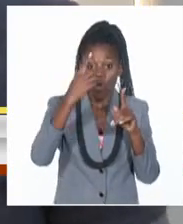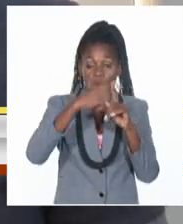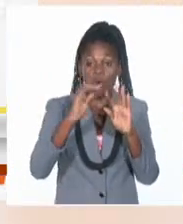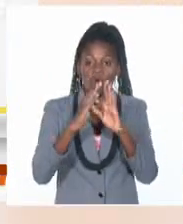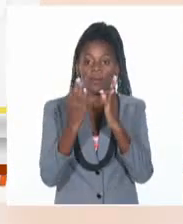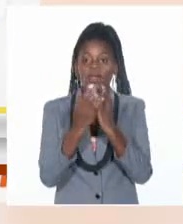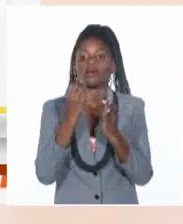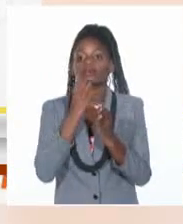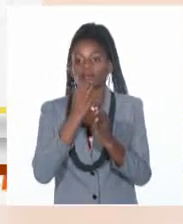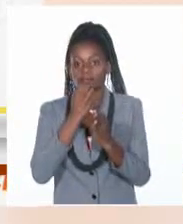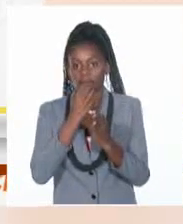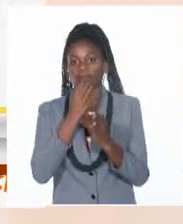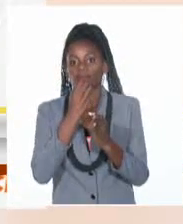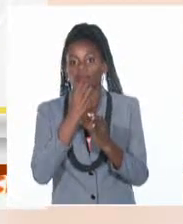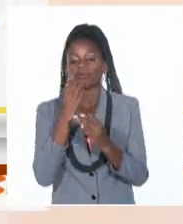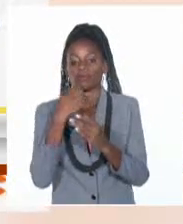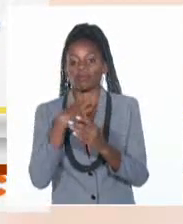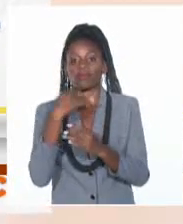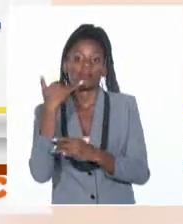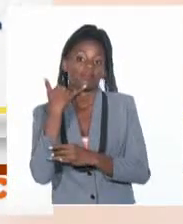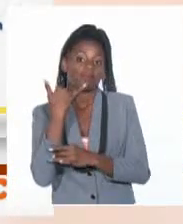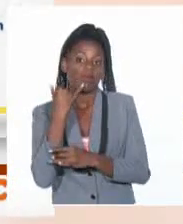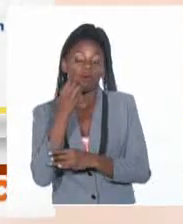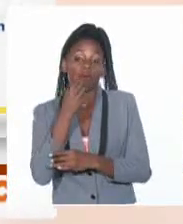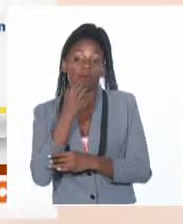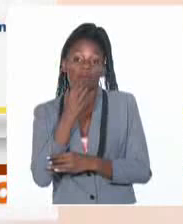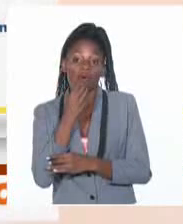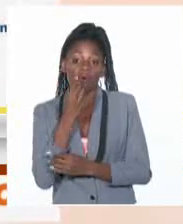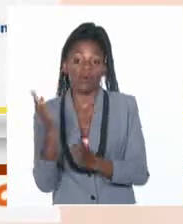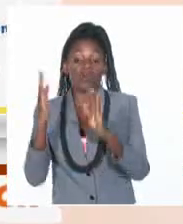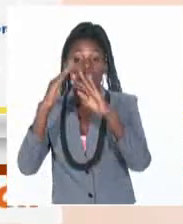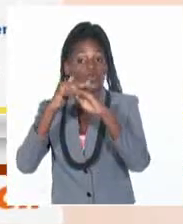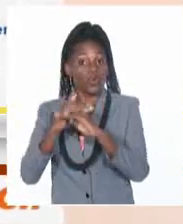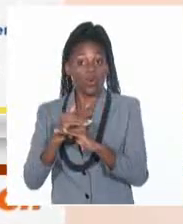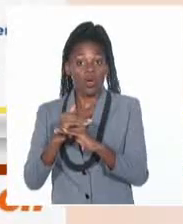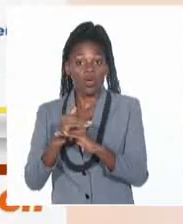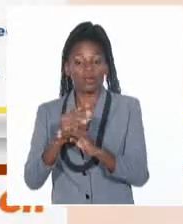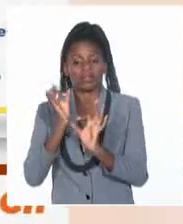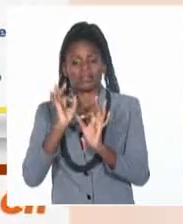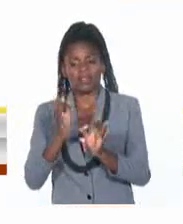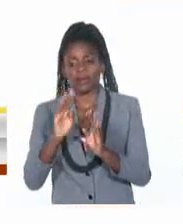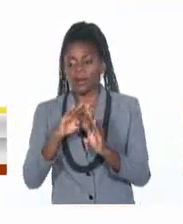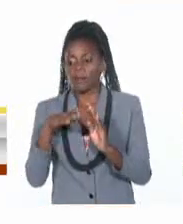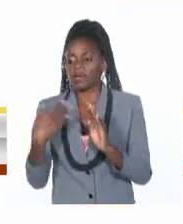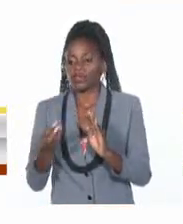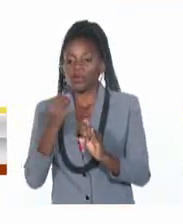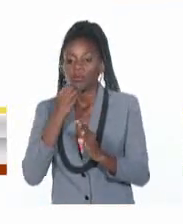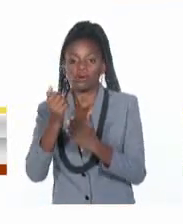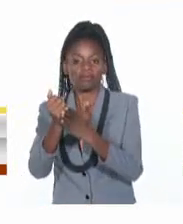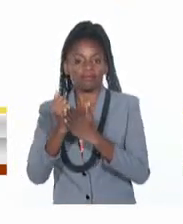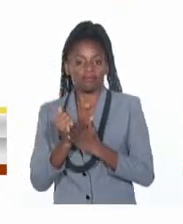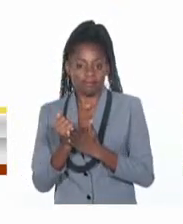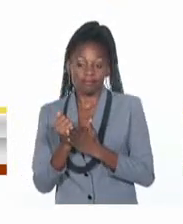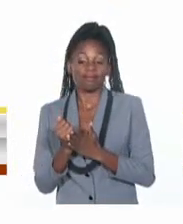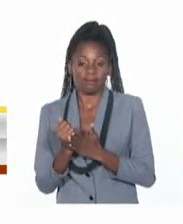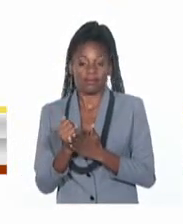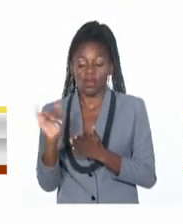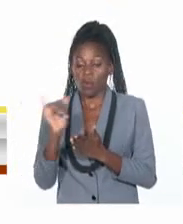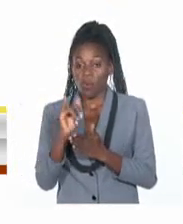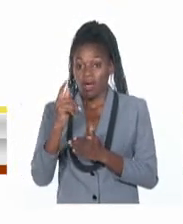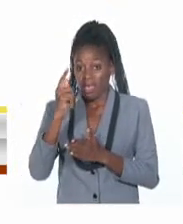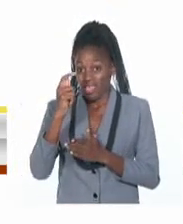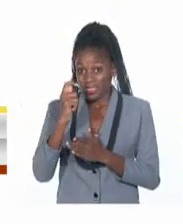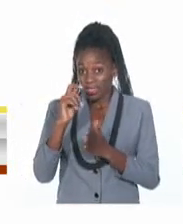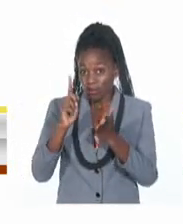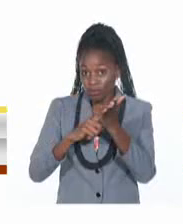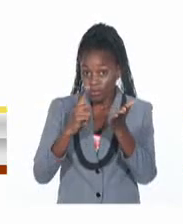sí cuente con estas tecnologías. Puede que se dé el caso que no exista, y siempre hay vecinos que podrán ayudar, porque desde el transfer móvil en zona se puede pagar